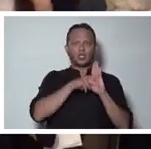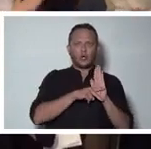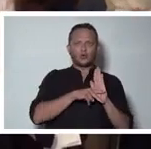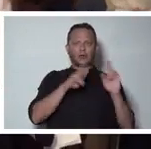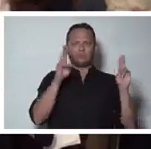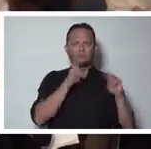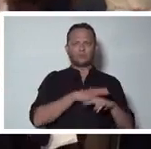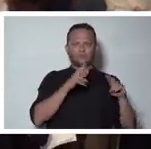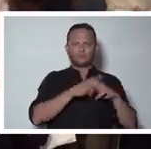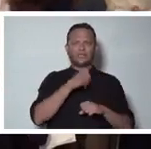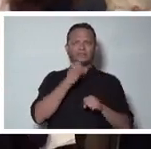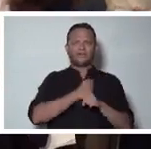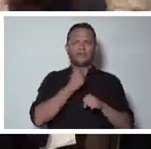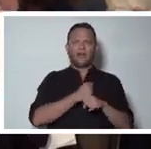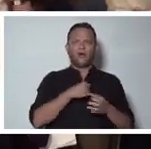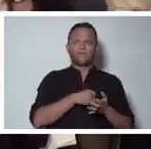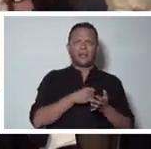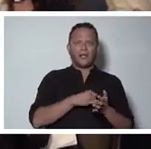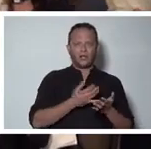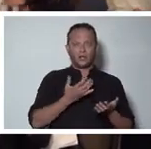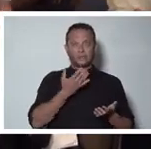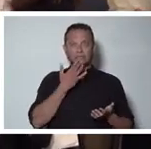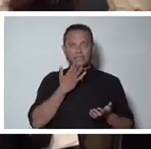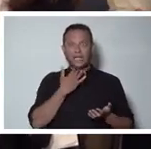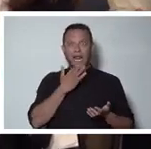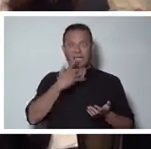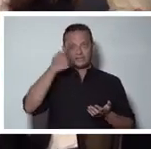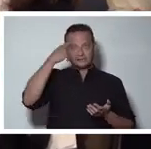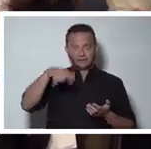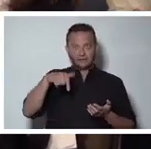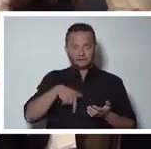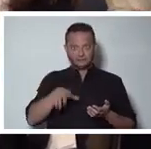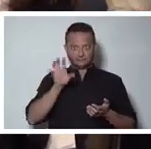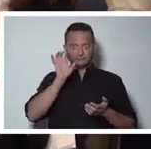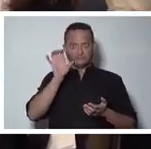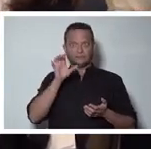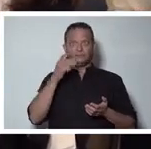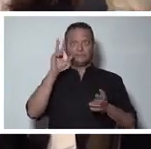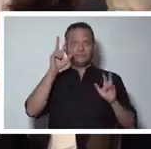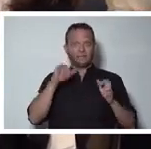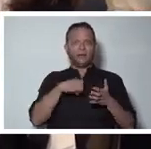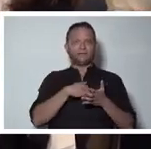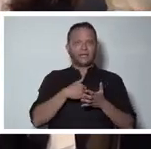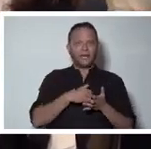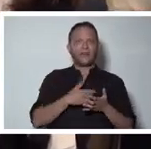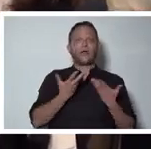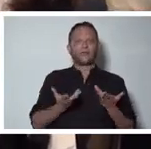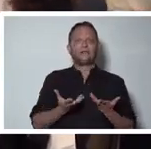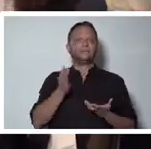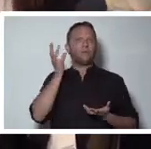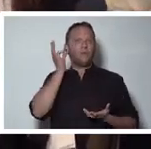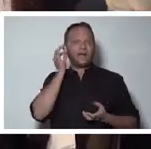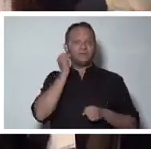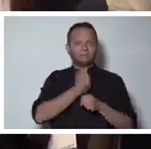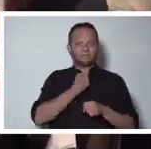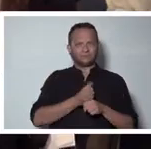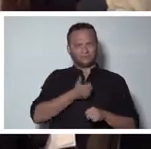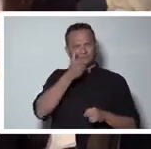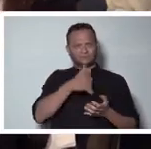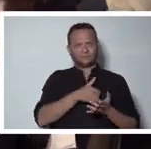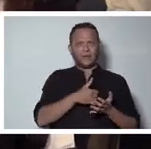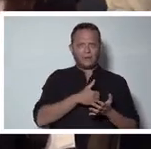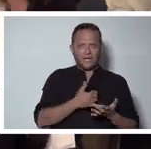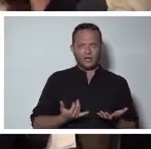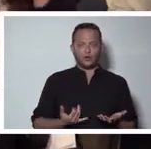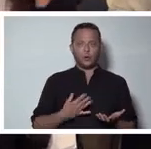permite los trabajos precarios si alguien sabe en este país de precariedad somos las mujeres por tanto lo